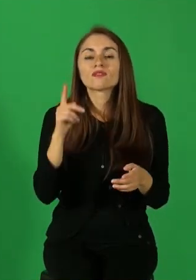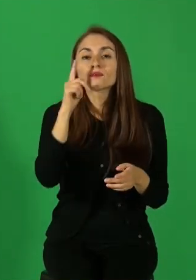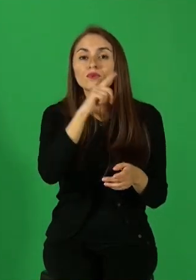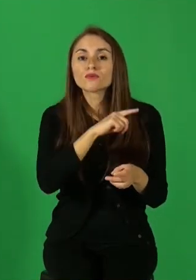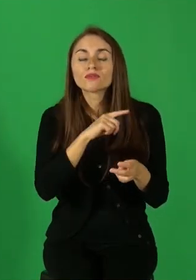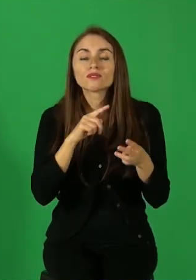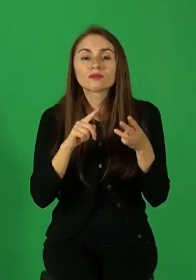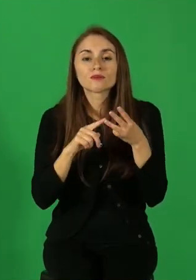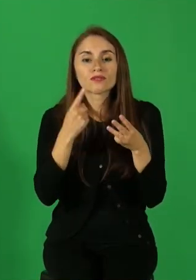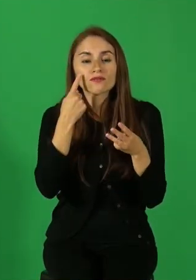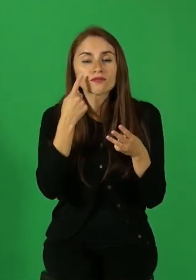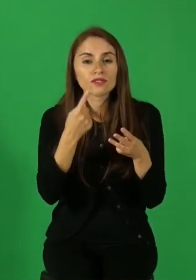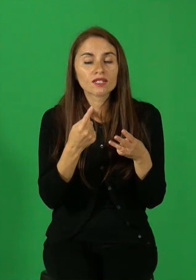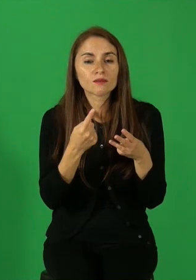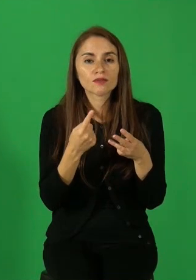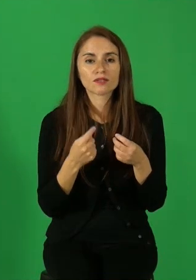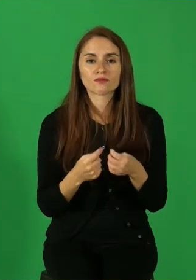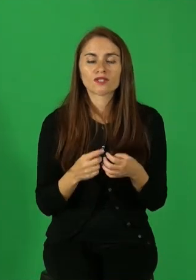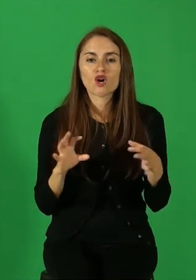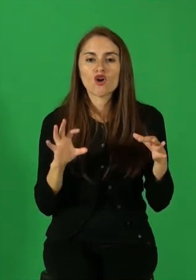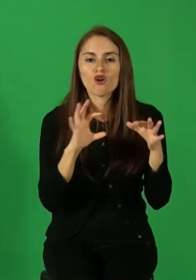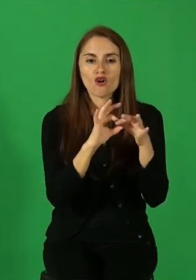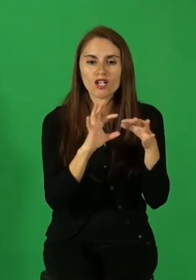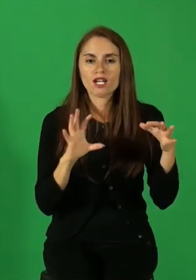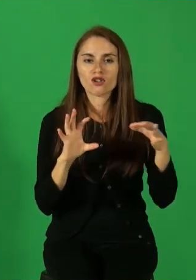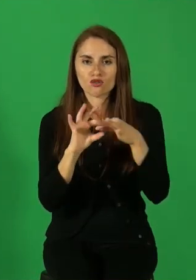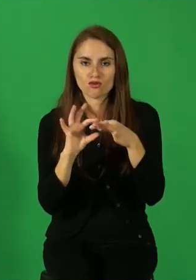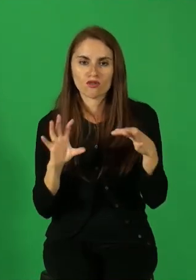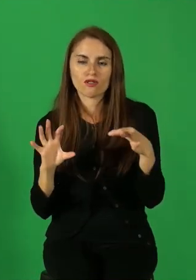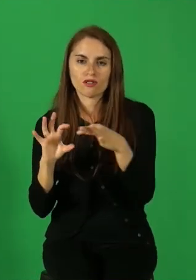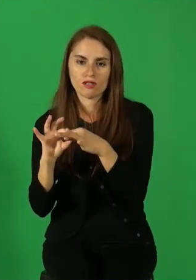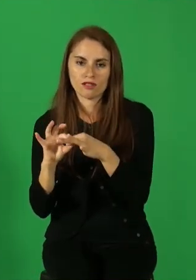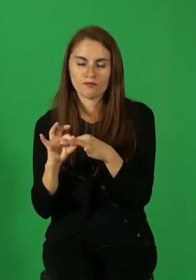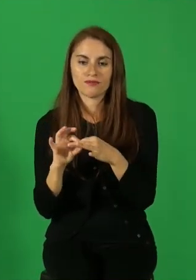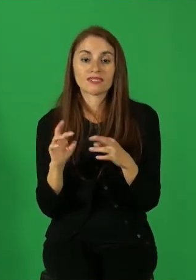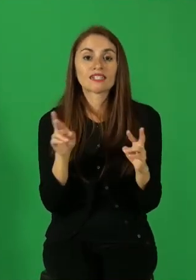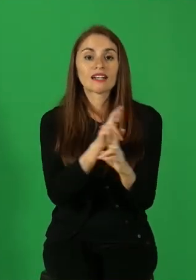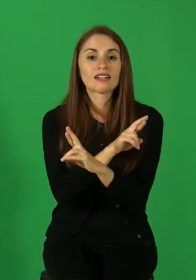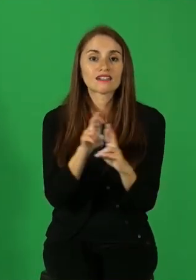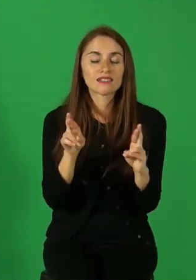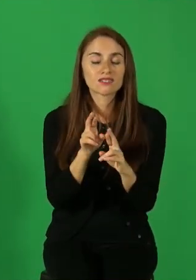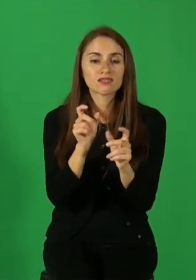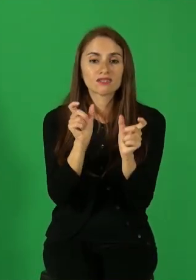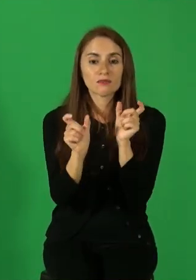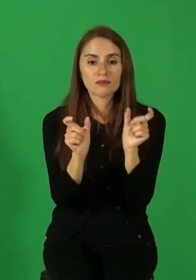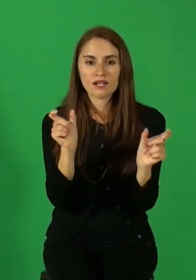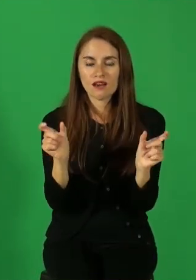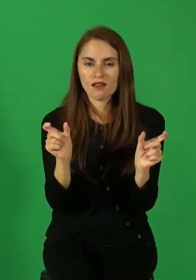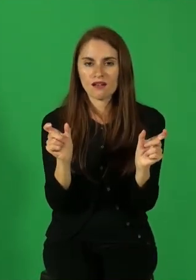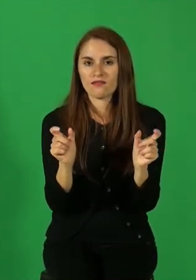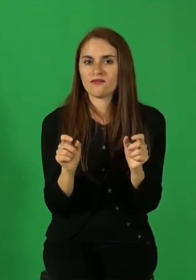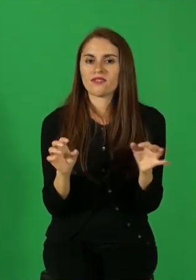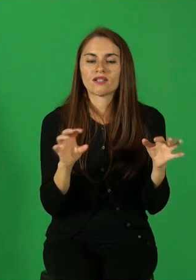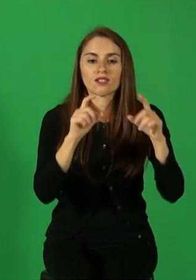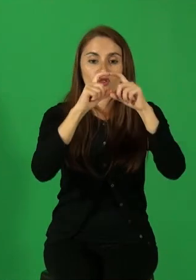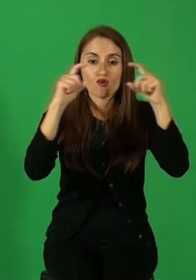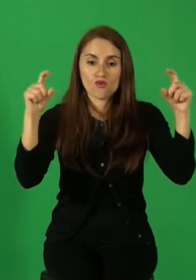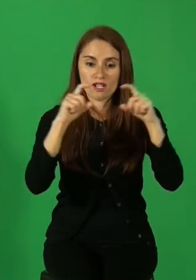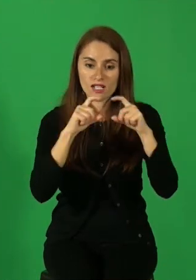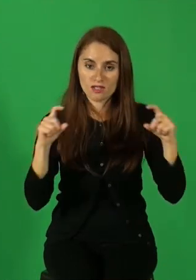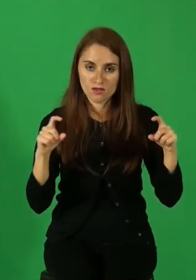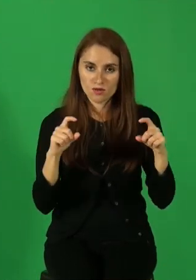finalmente vimos los conectores, ¿no es cierto? Que es la relación que se da entre las